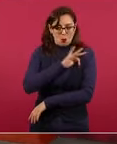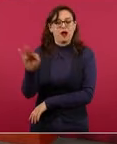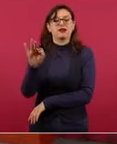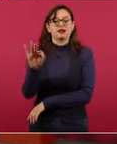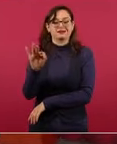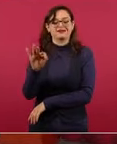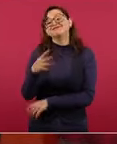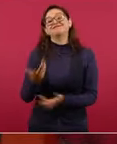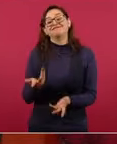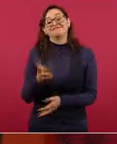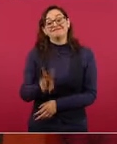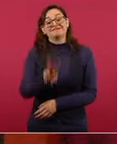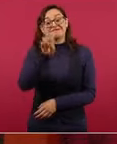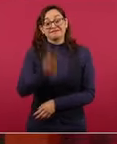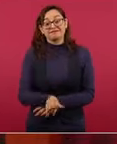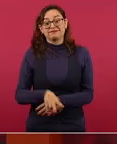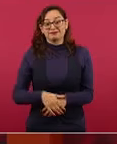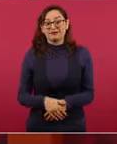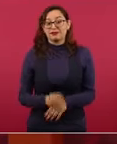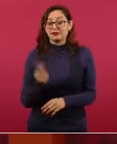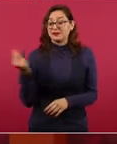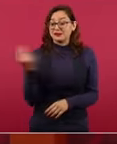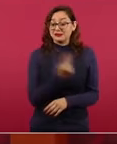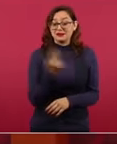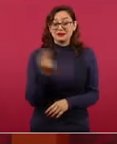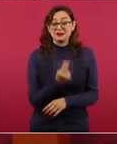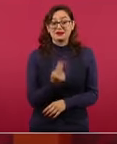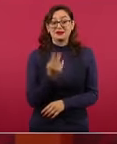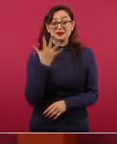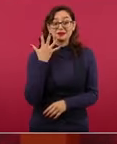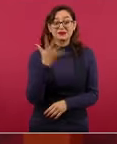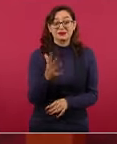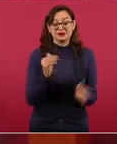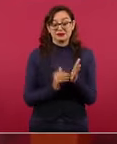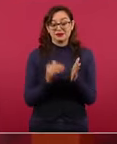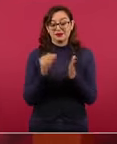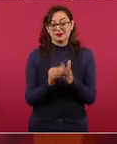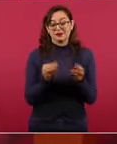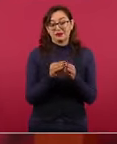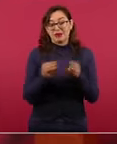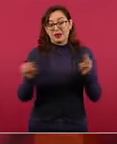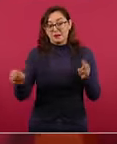abastecer con 5 millones de metros cúbicos